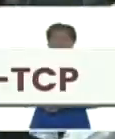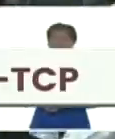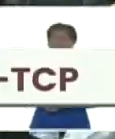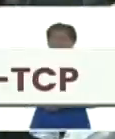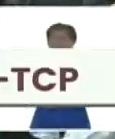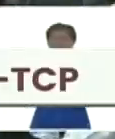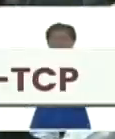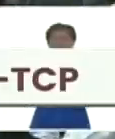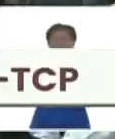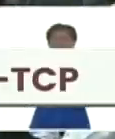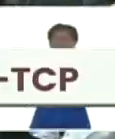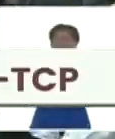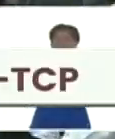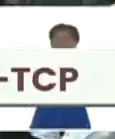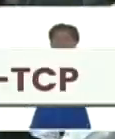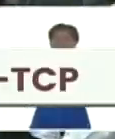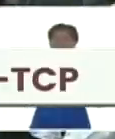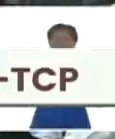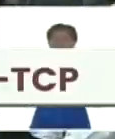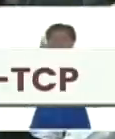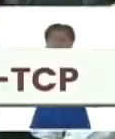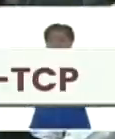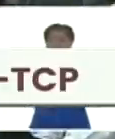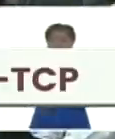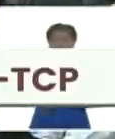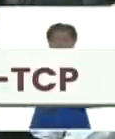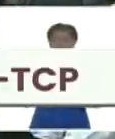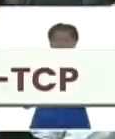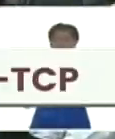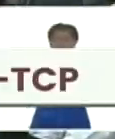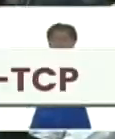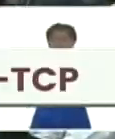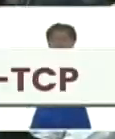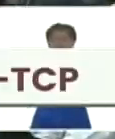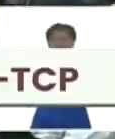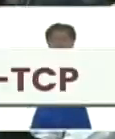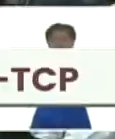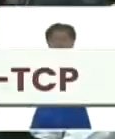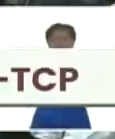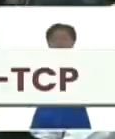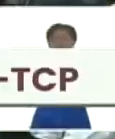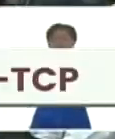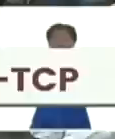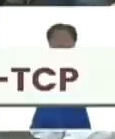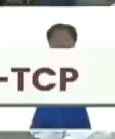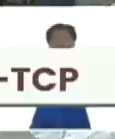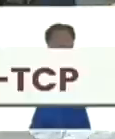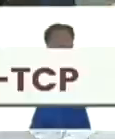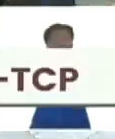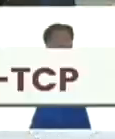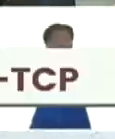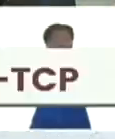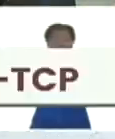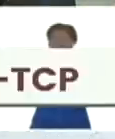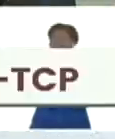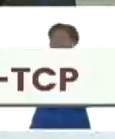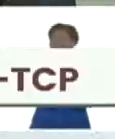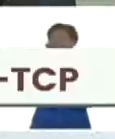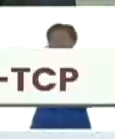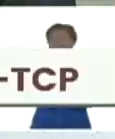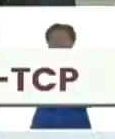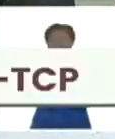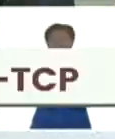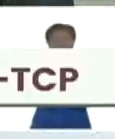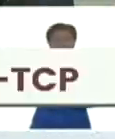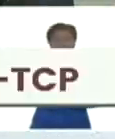médicos. Los miembros de la Brigada Médica Henry Reeve, que brinda servicios médicos